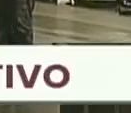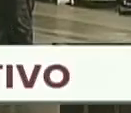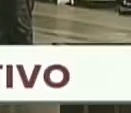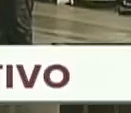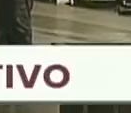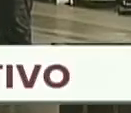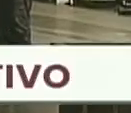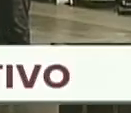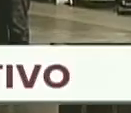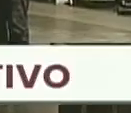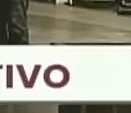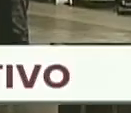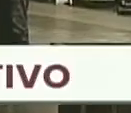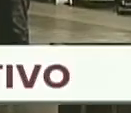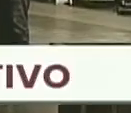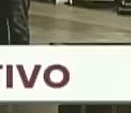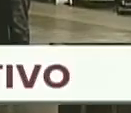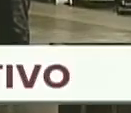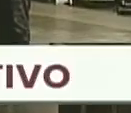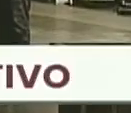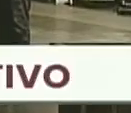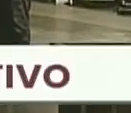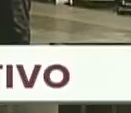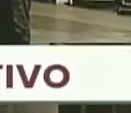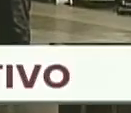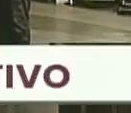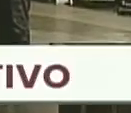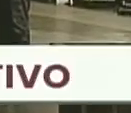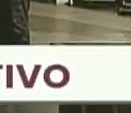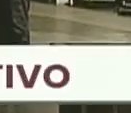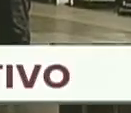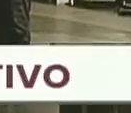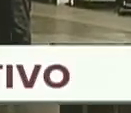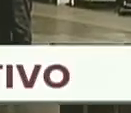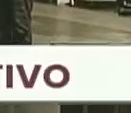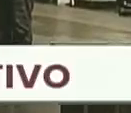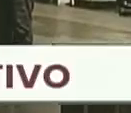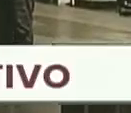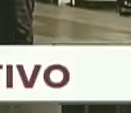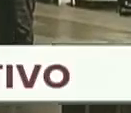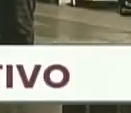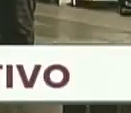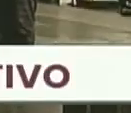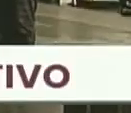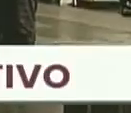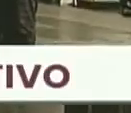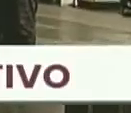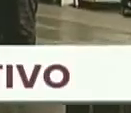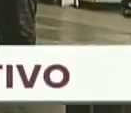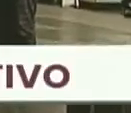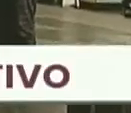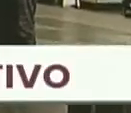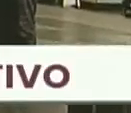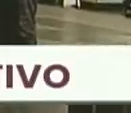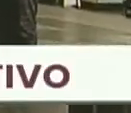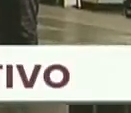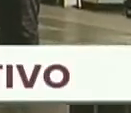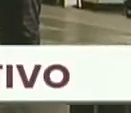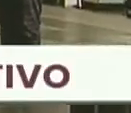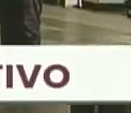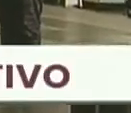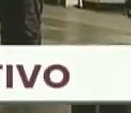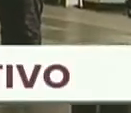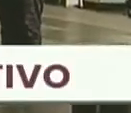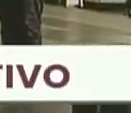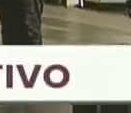el país, en Apure. Impresionante el crecimiento del río Apure. Impresionante el crecimiento del Caroní, del